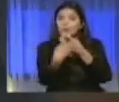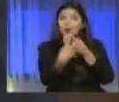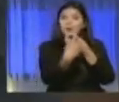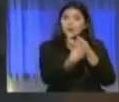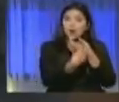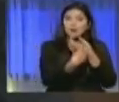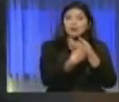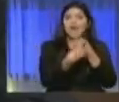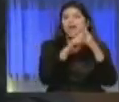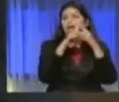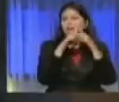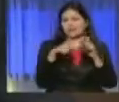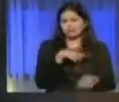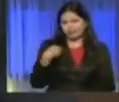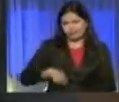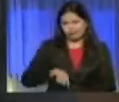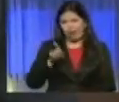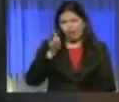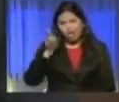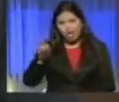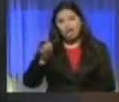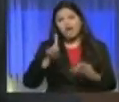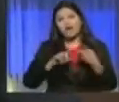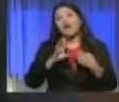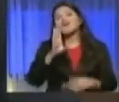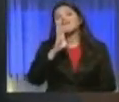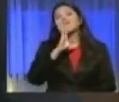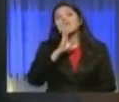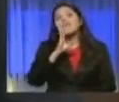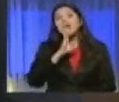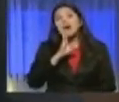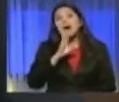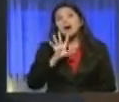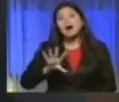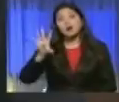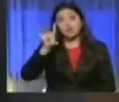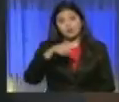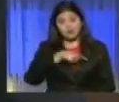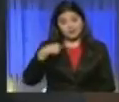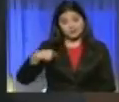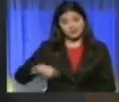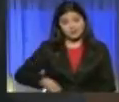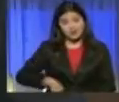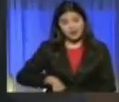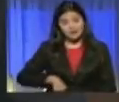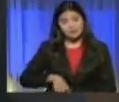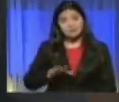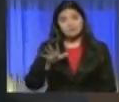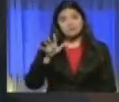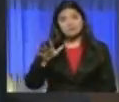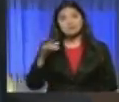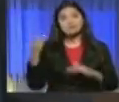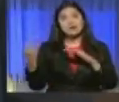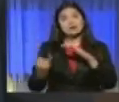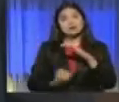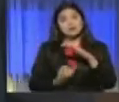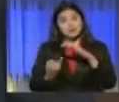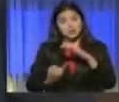tank, de Banco de Pensamiento de China, que es Instituto